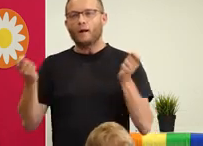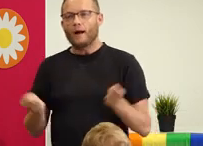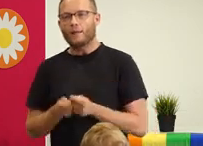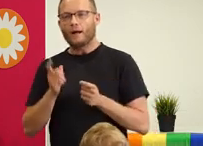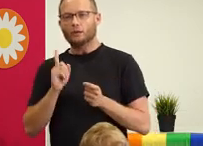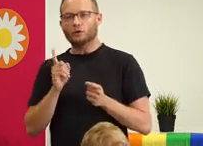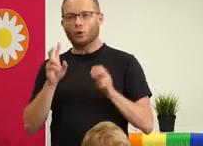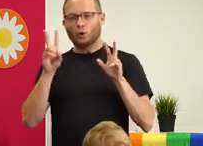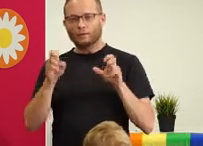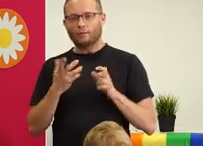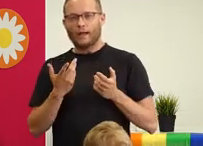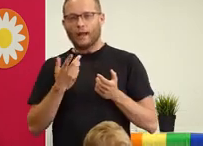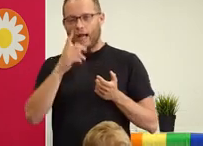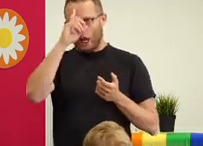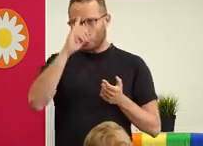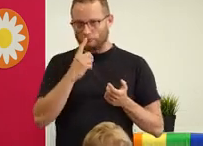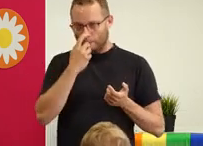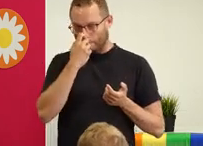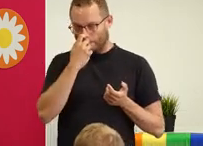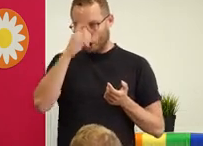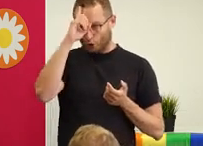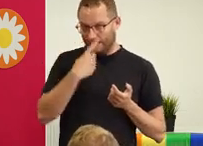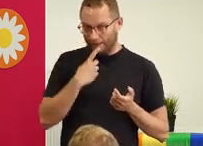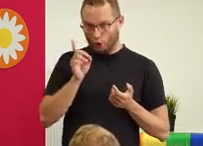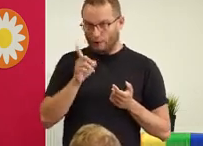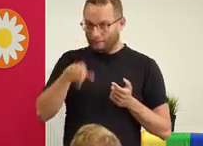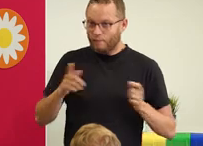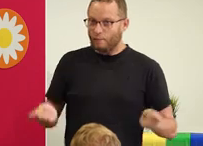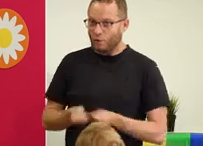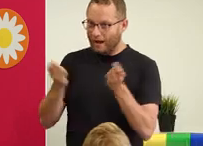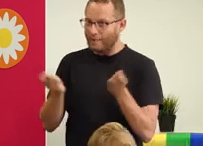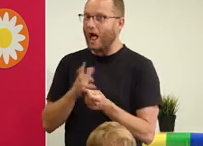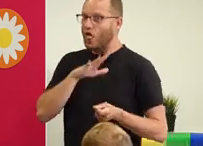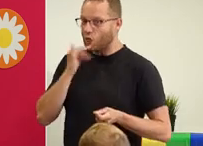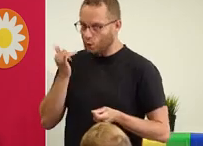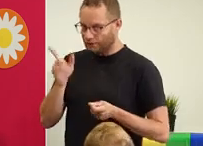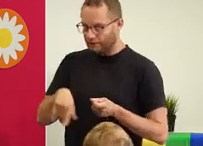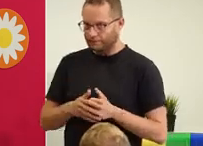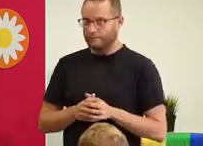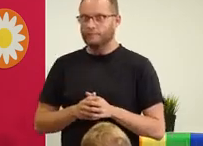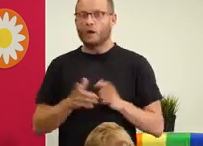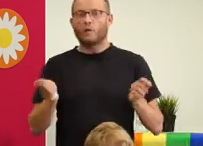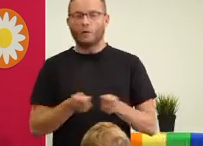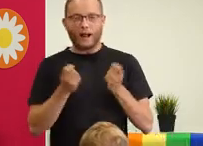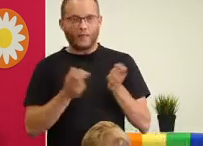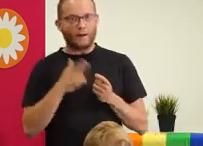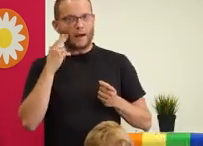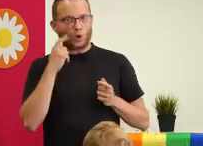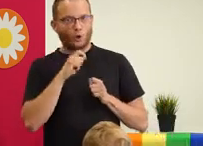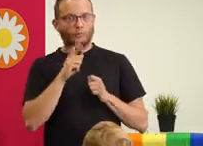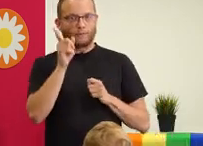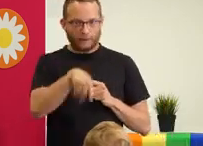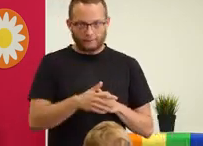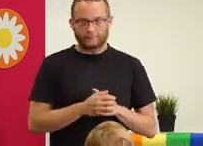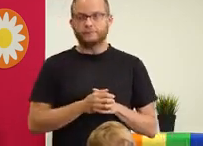la rosada, ¿no? Que es el pinkwashing, sino tenemos el azul, el marrón,